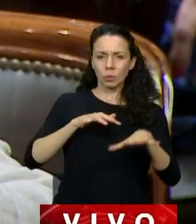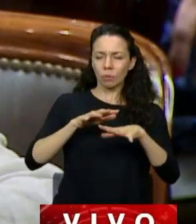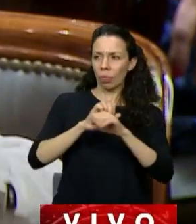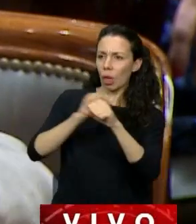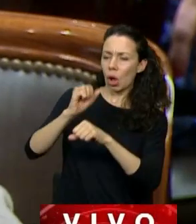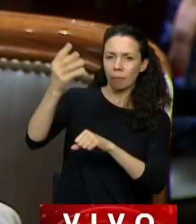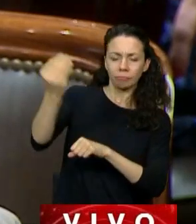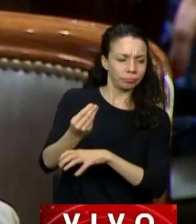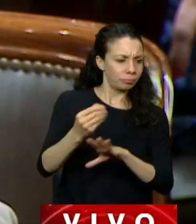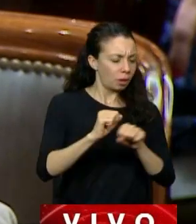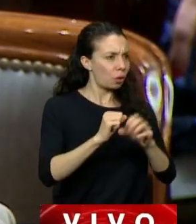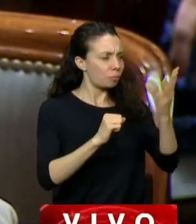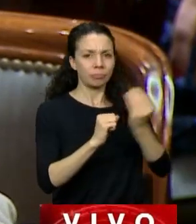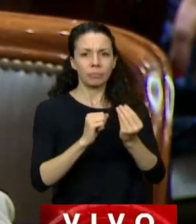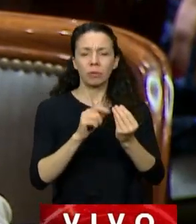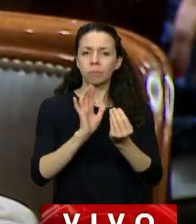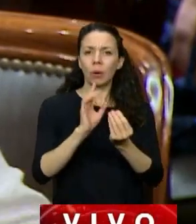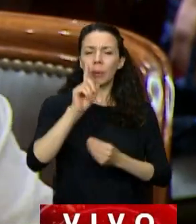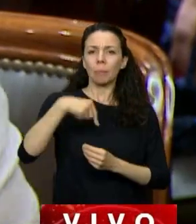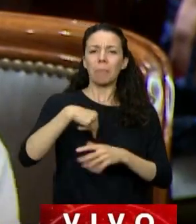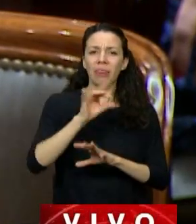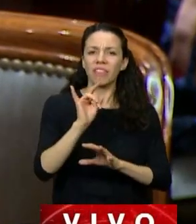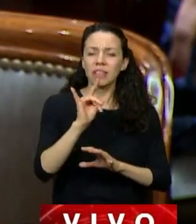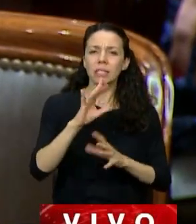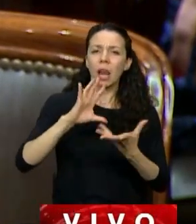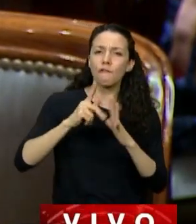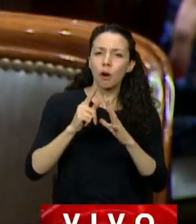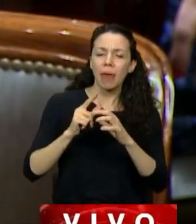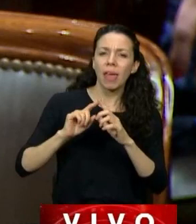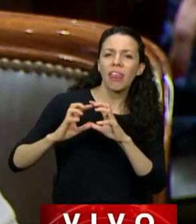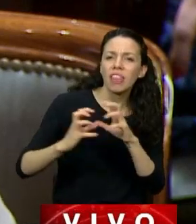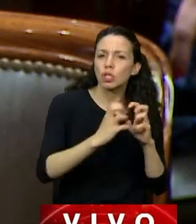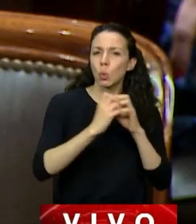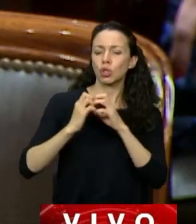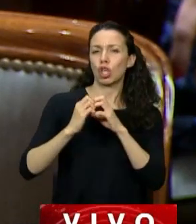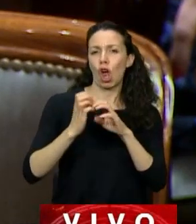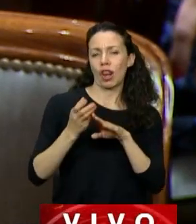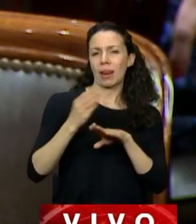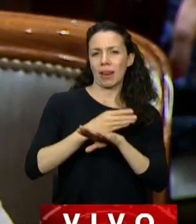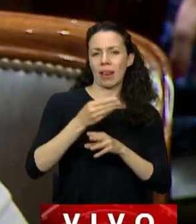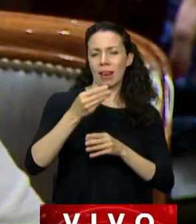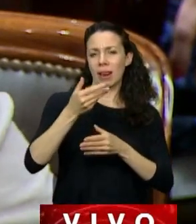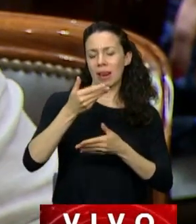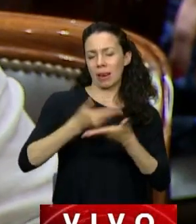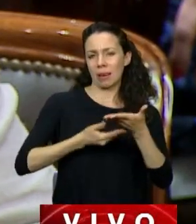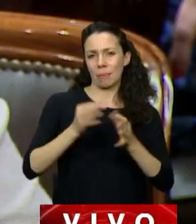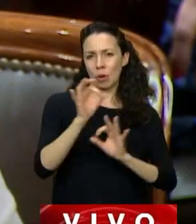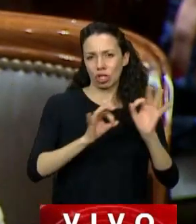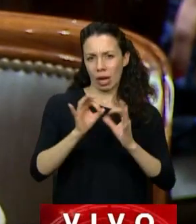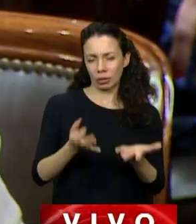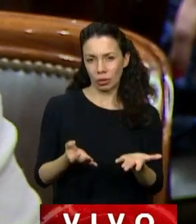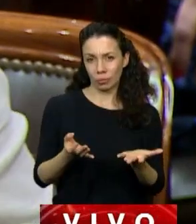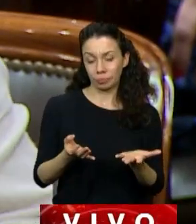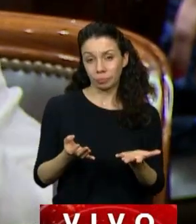de alguna manera de la manera en que nosotros abordábamos la discusión. Y además, porque también hay que decirlo,